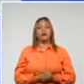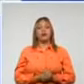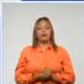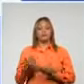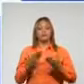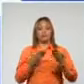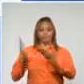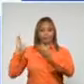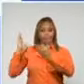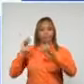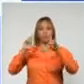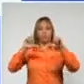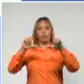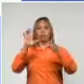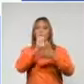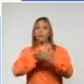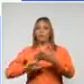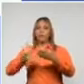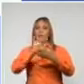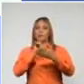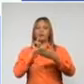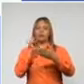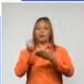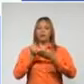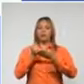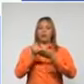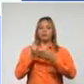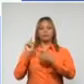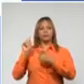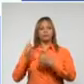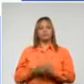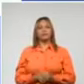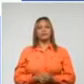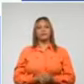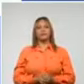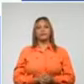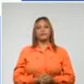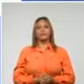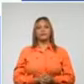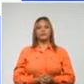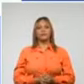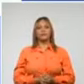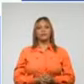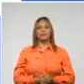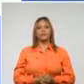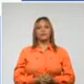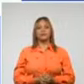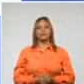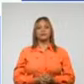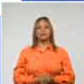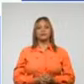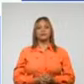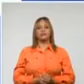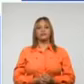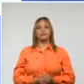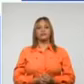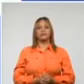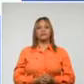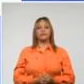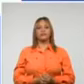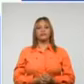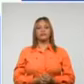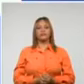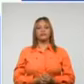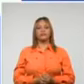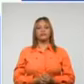ayudaron los geógrafos del Centro de Vigilancia, los Roberto González Cruz y Roberto